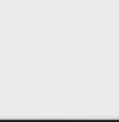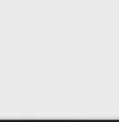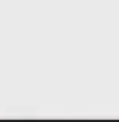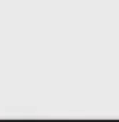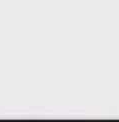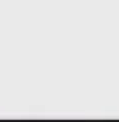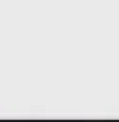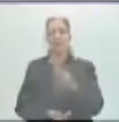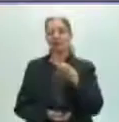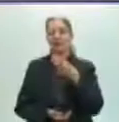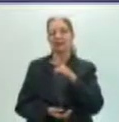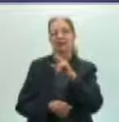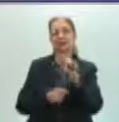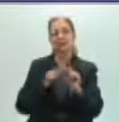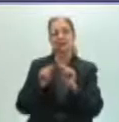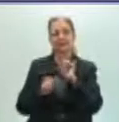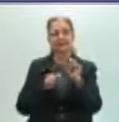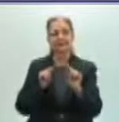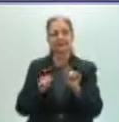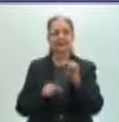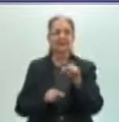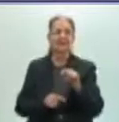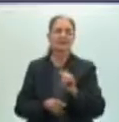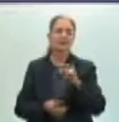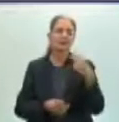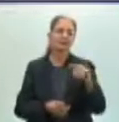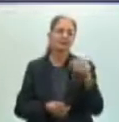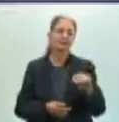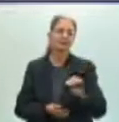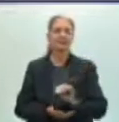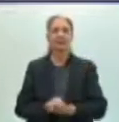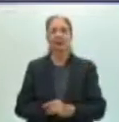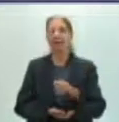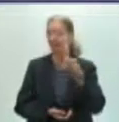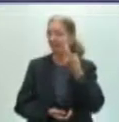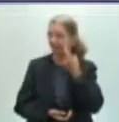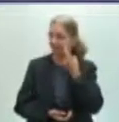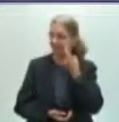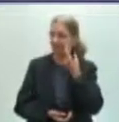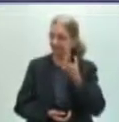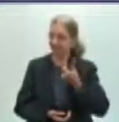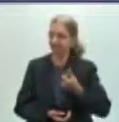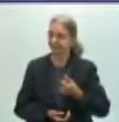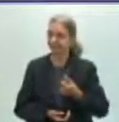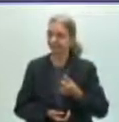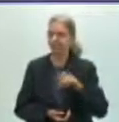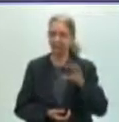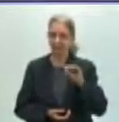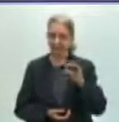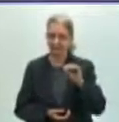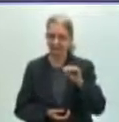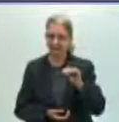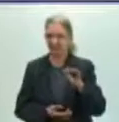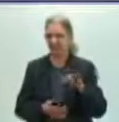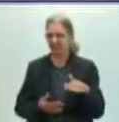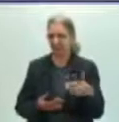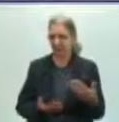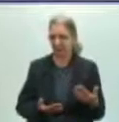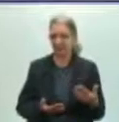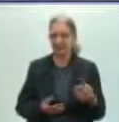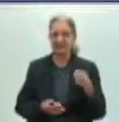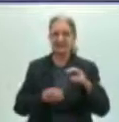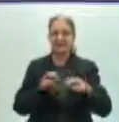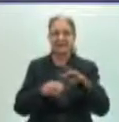Vamos a resolver este ejercicio. Fíjate bien que nos hablan que la siembra